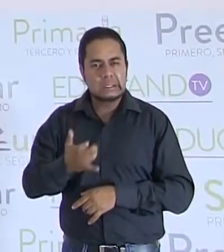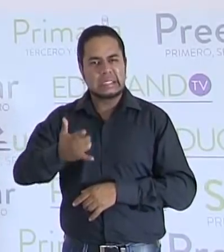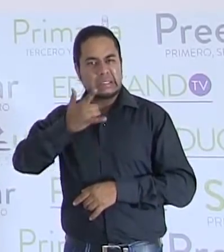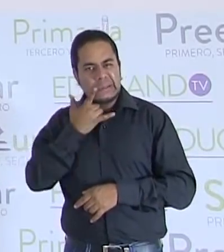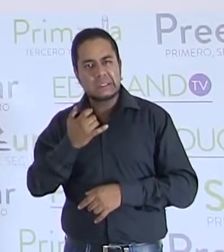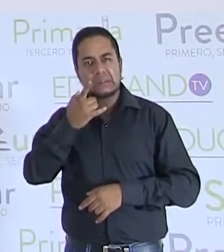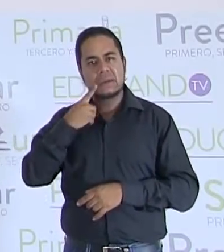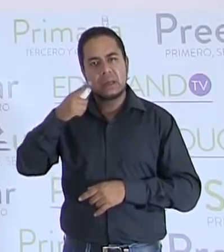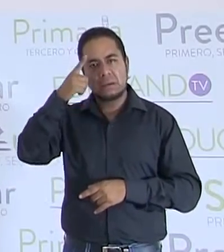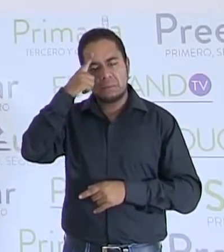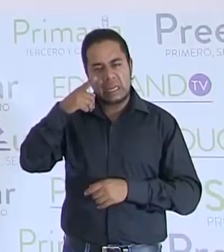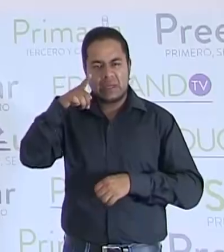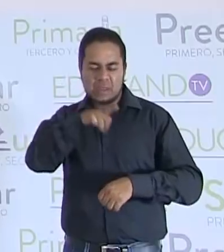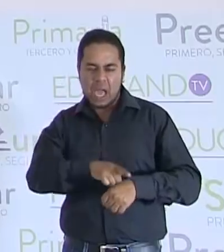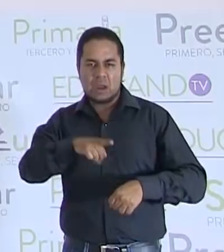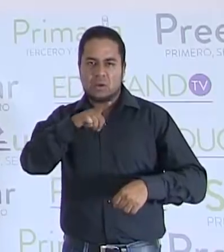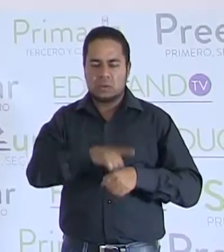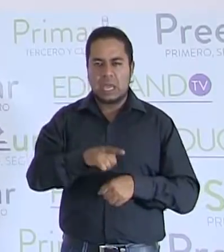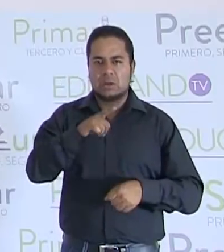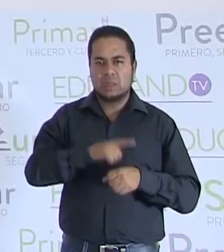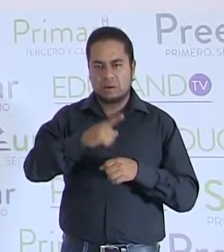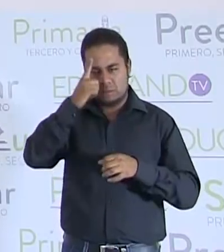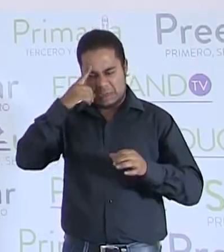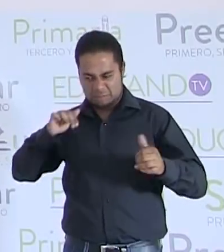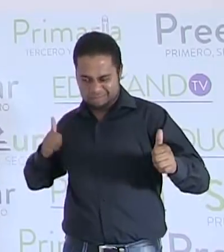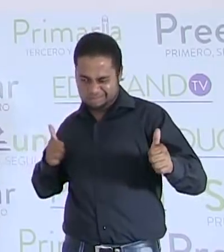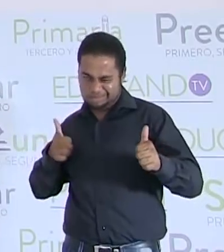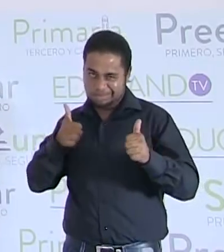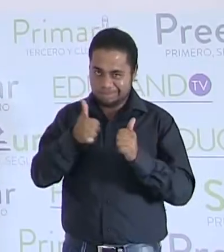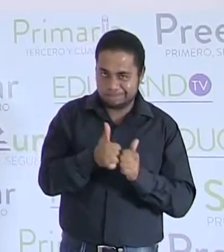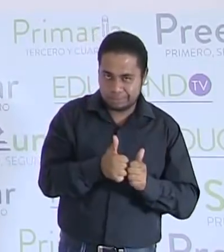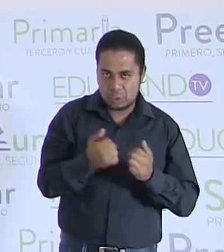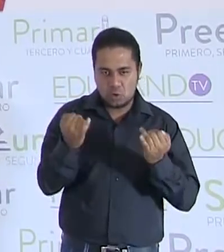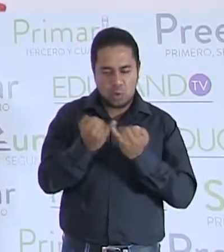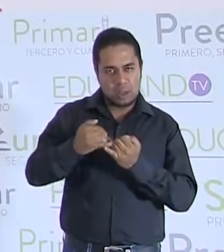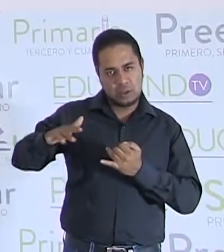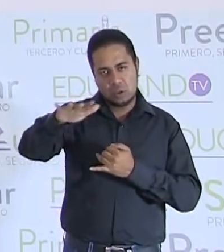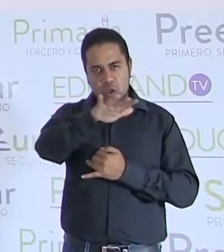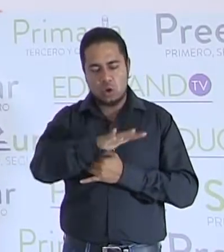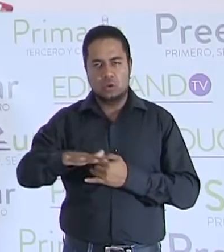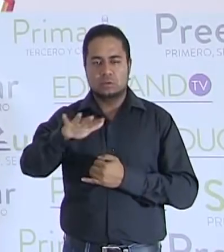trabajo diario para que no tengamos tanta desventaja con los demás, ¿verdad?